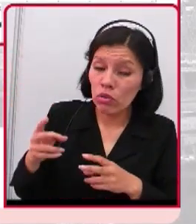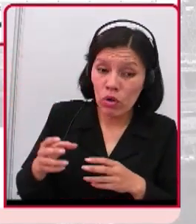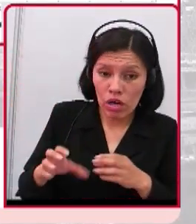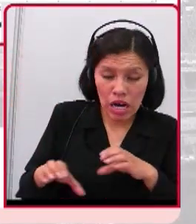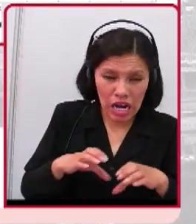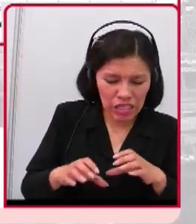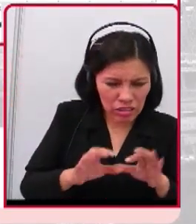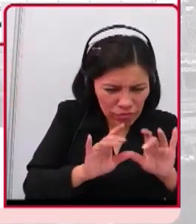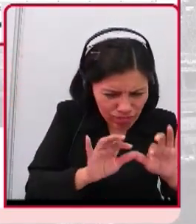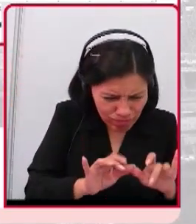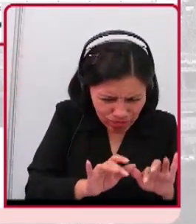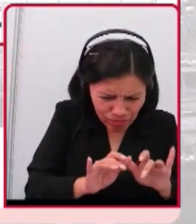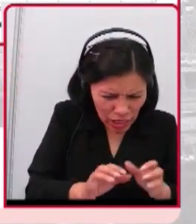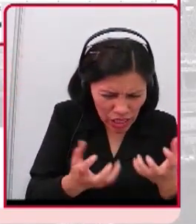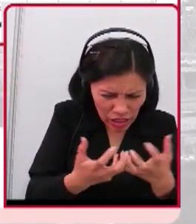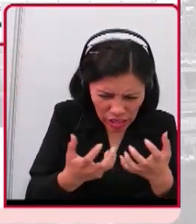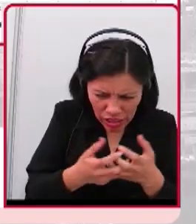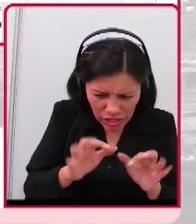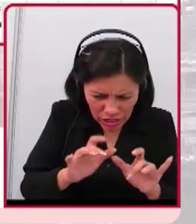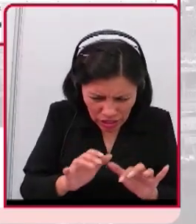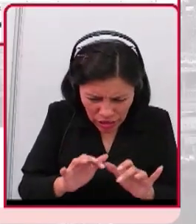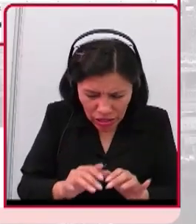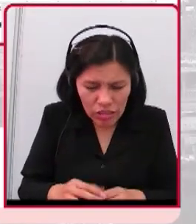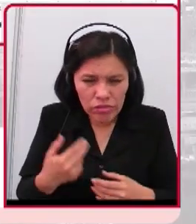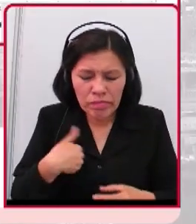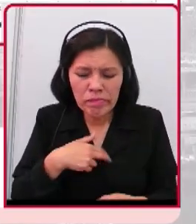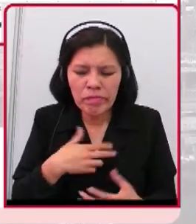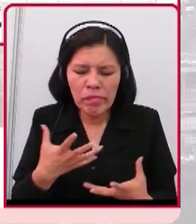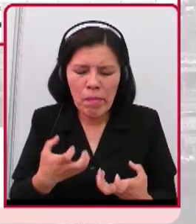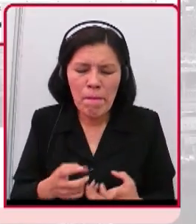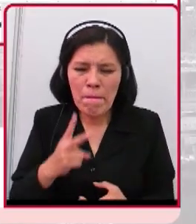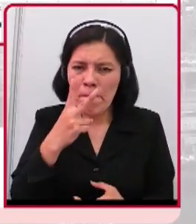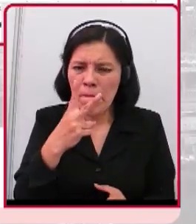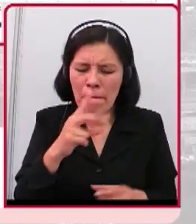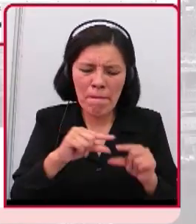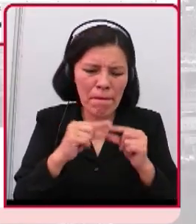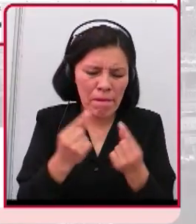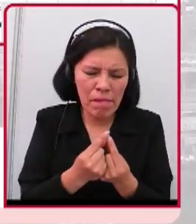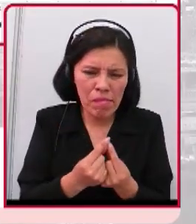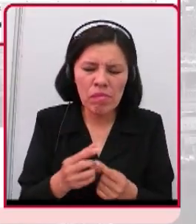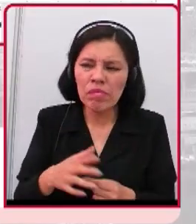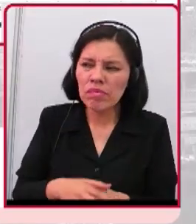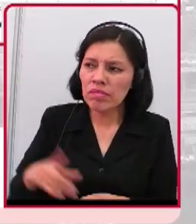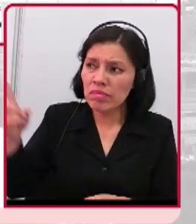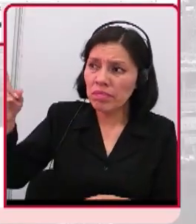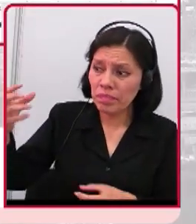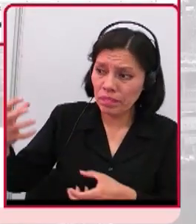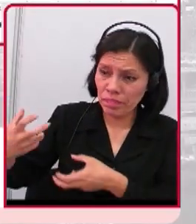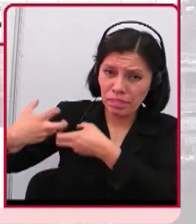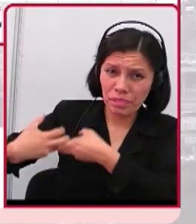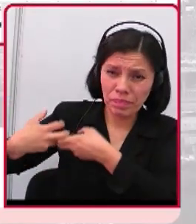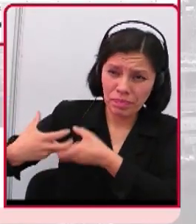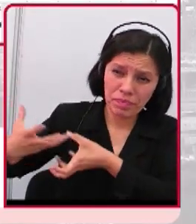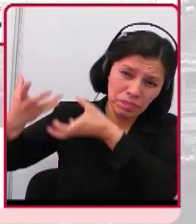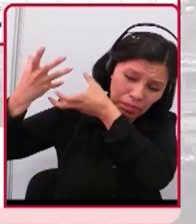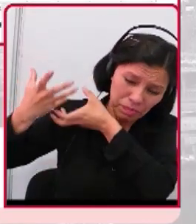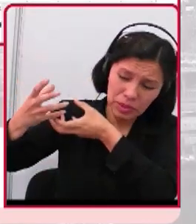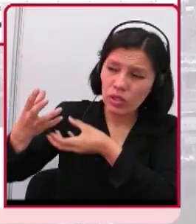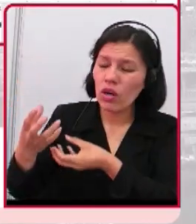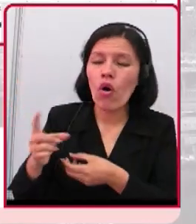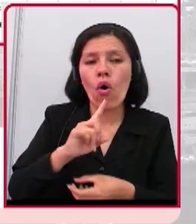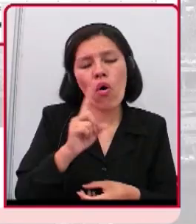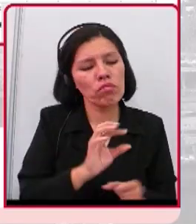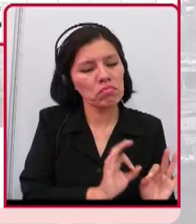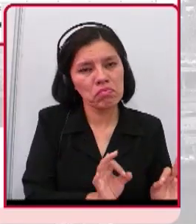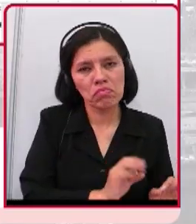en este caso nosotros queríamos solo dos grupos, sobrecargado y no sobrecargado, por ejemplo. Y vemos cómo